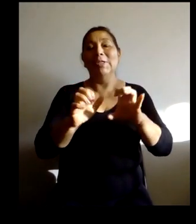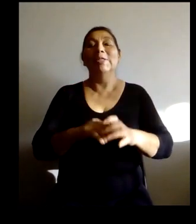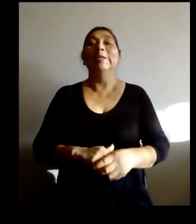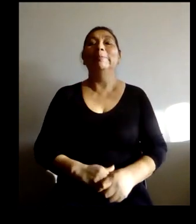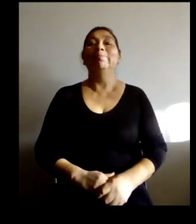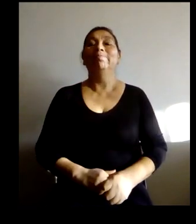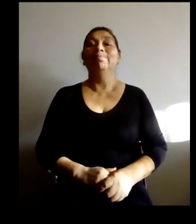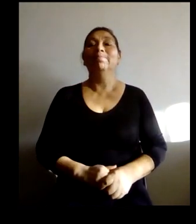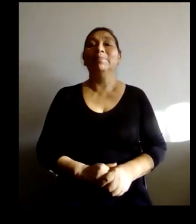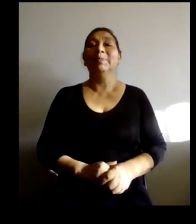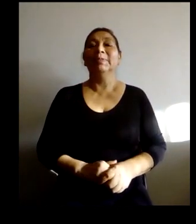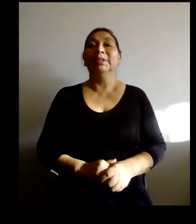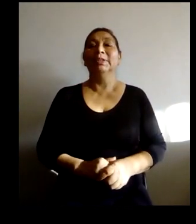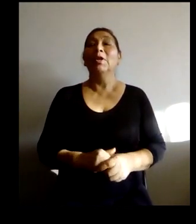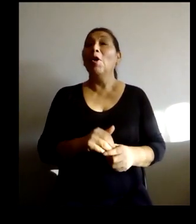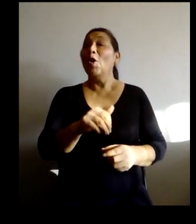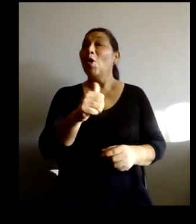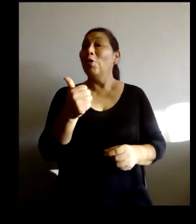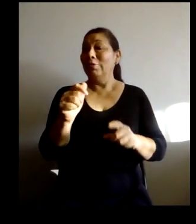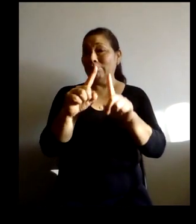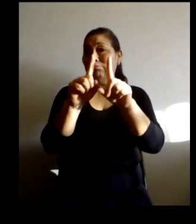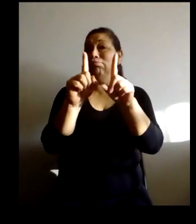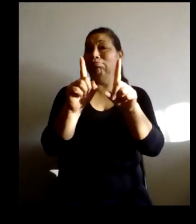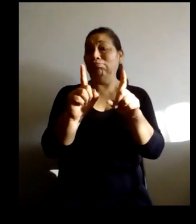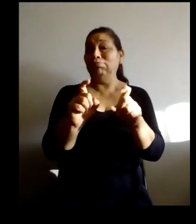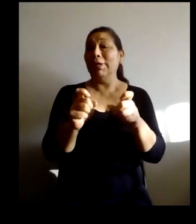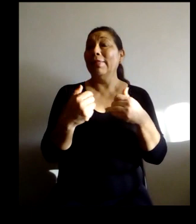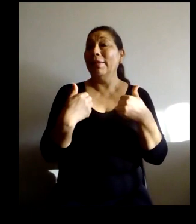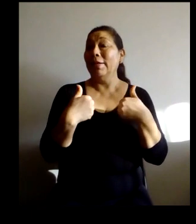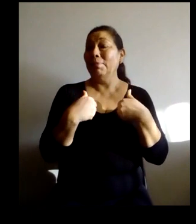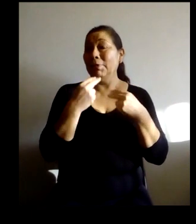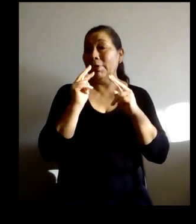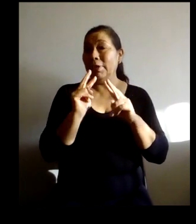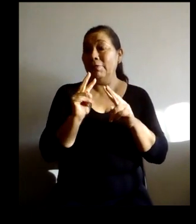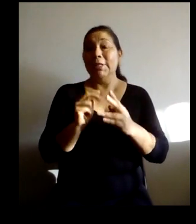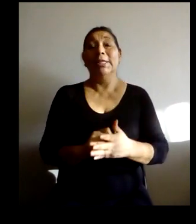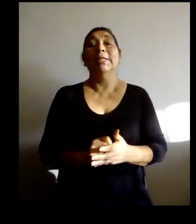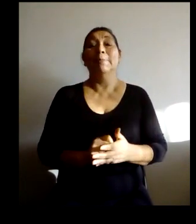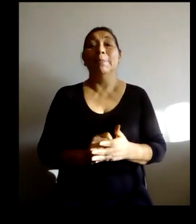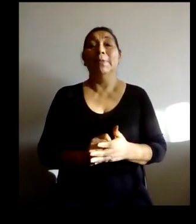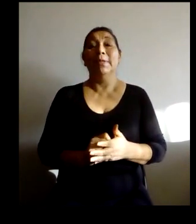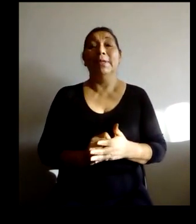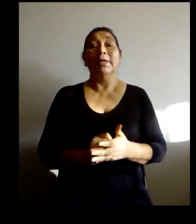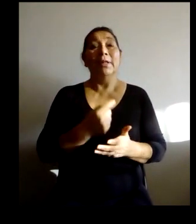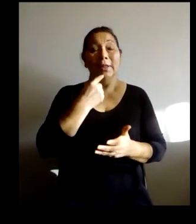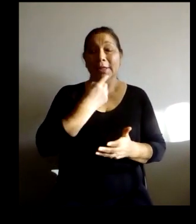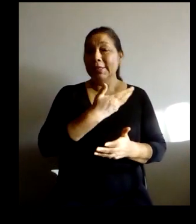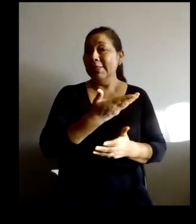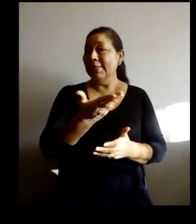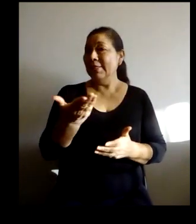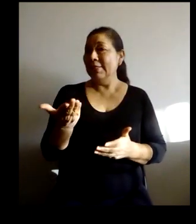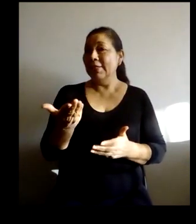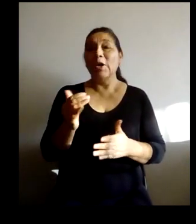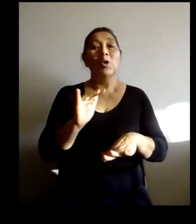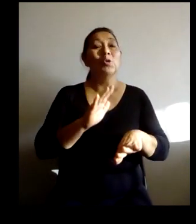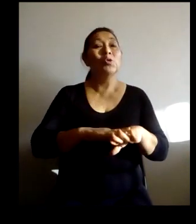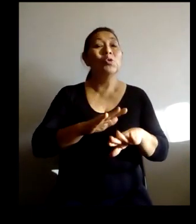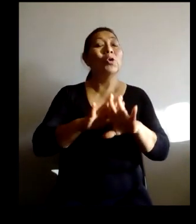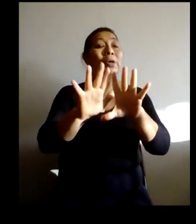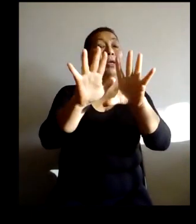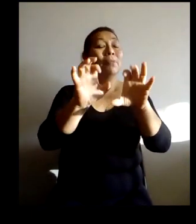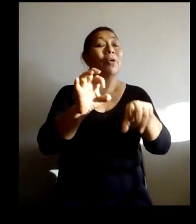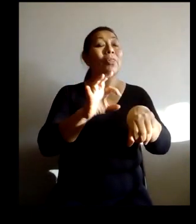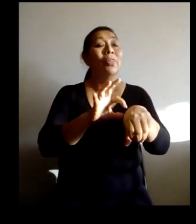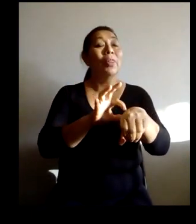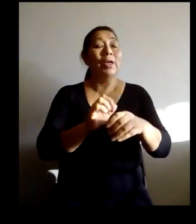evaluación. Ahora bien, otra cuestión que nosotros debemos llamar la atención, señoras magistrados, es respecto